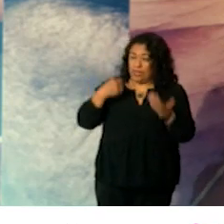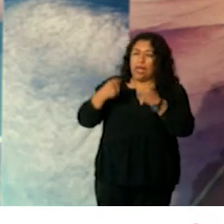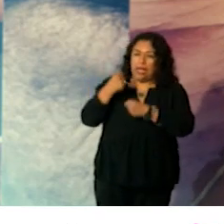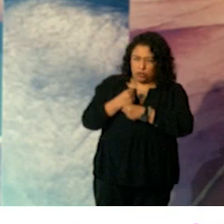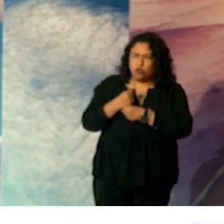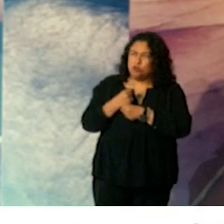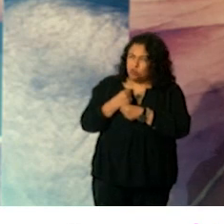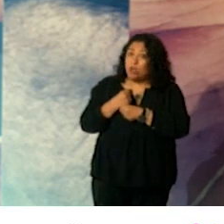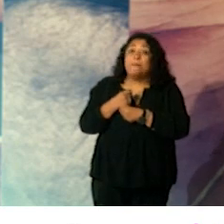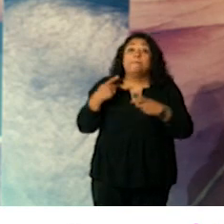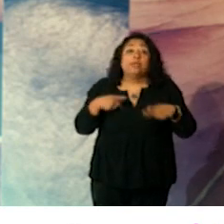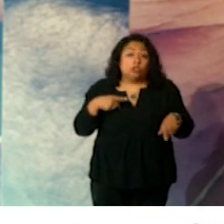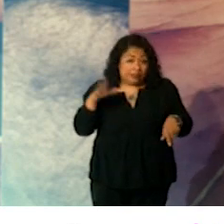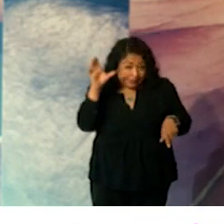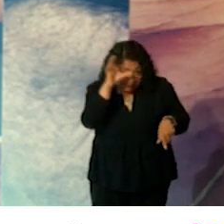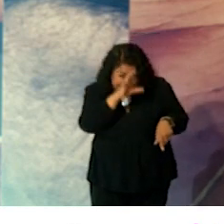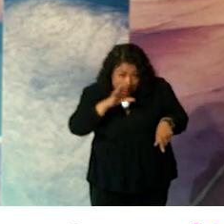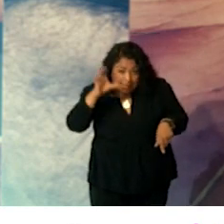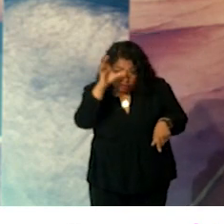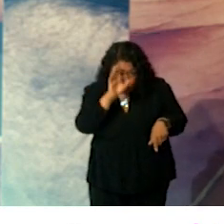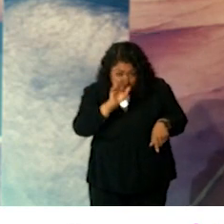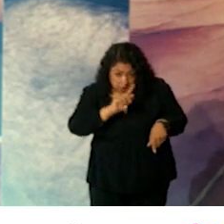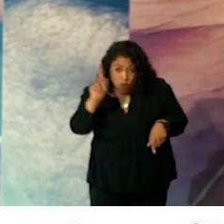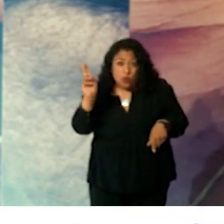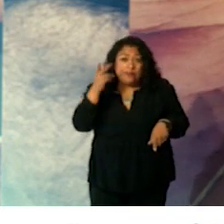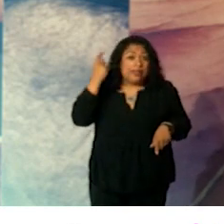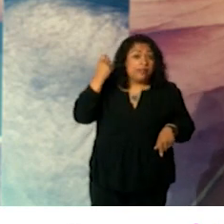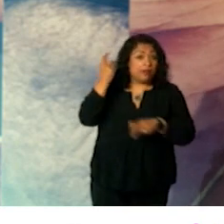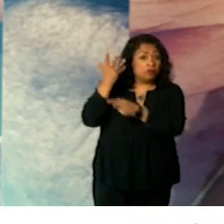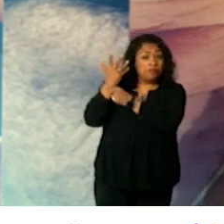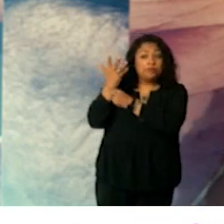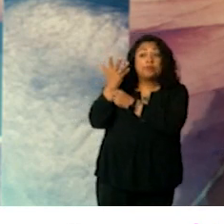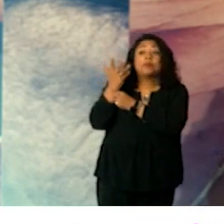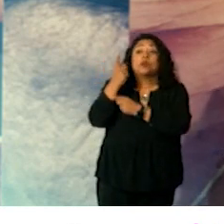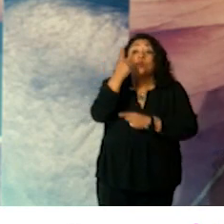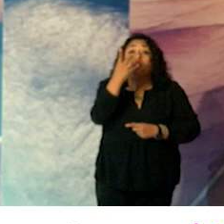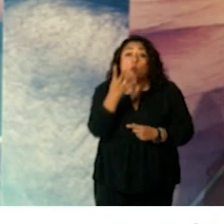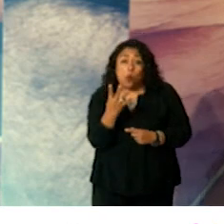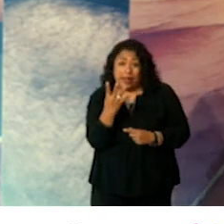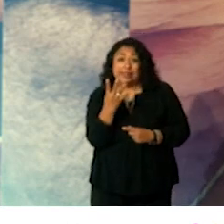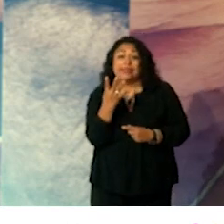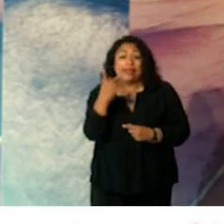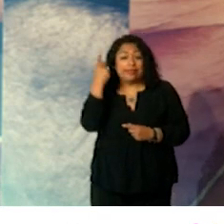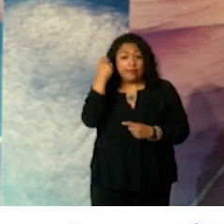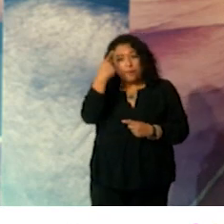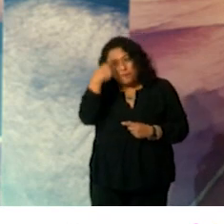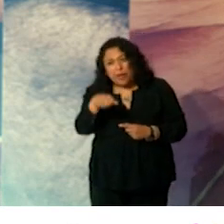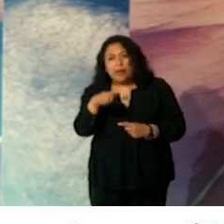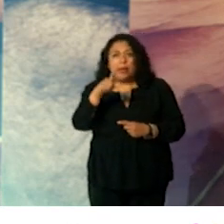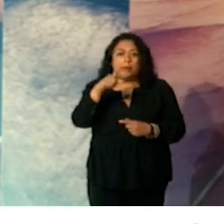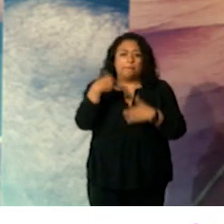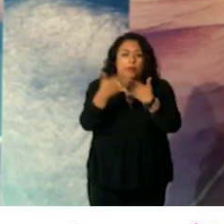ya científicos de la Universidad de Tabasco decían, 1/4 parte de Tabasco para 2050 va